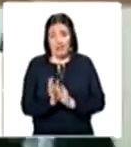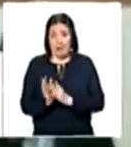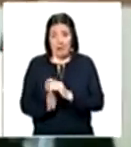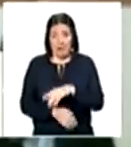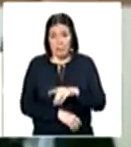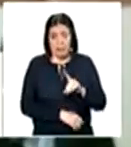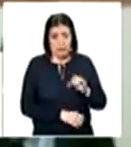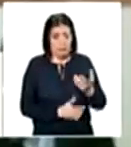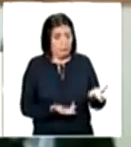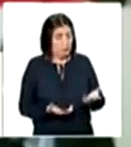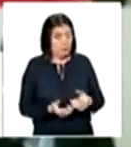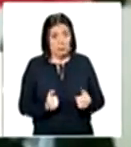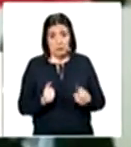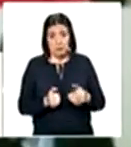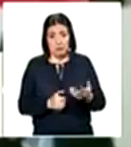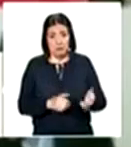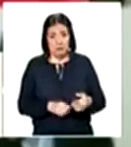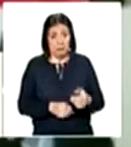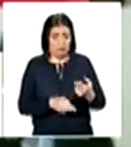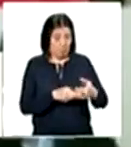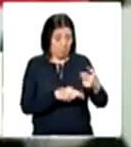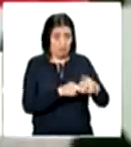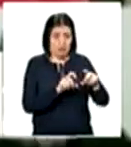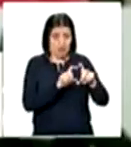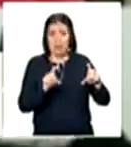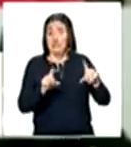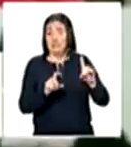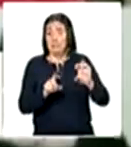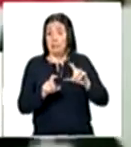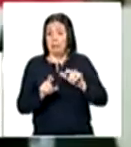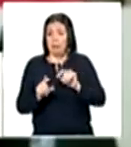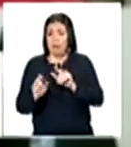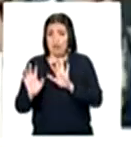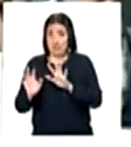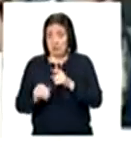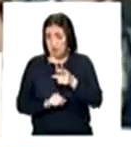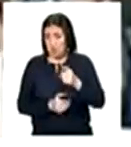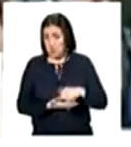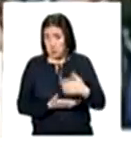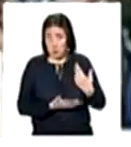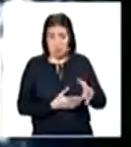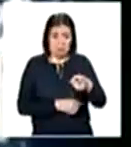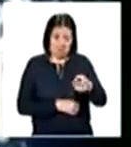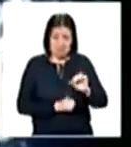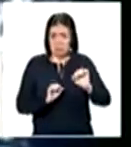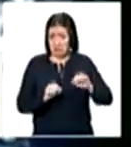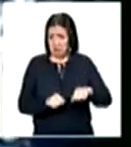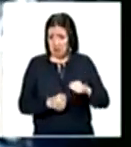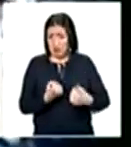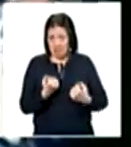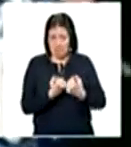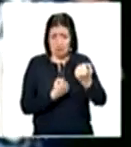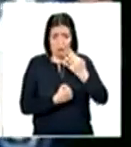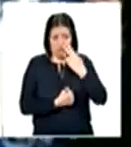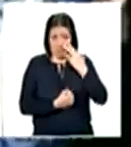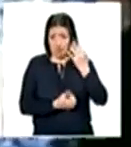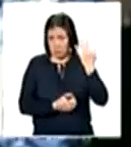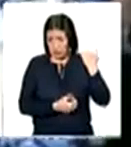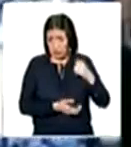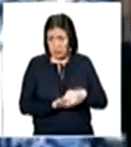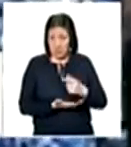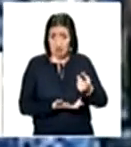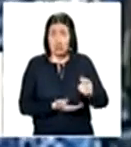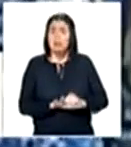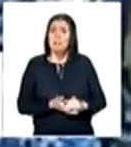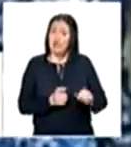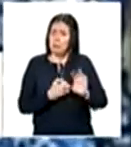Diego. De la mano del 10. De la mano del 10. Maradona es un asiduo defensor del régimen de Maduro, quien en un episodio reciente salió